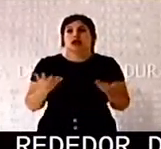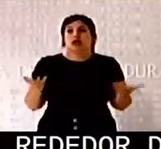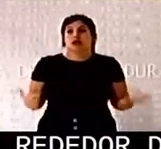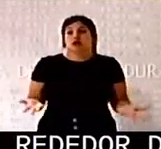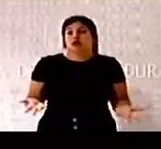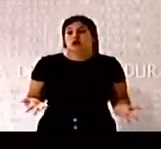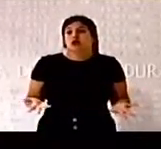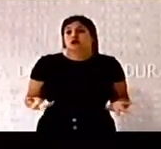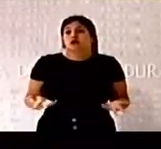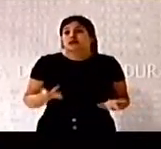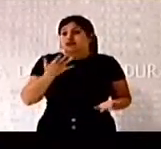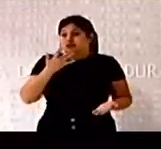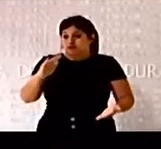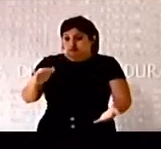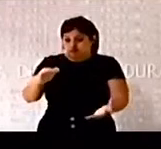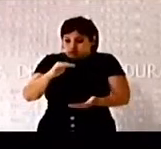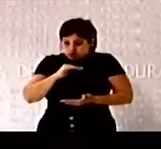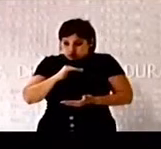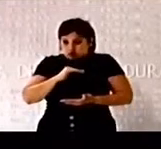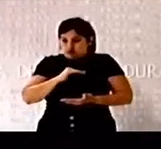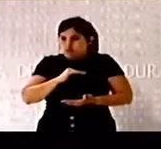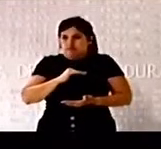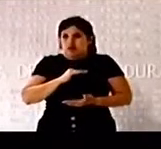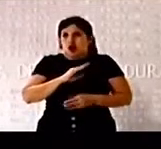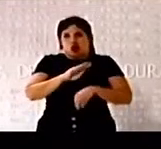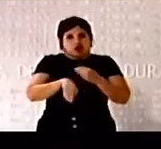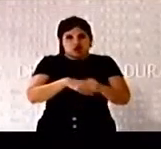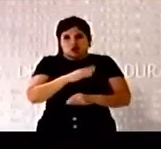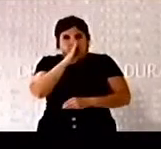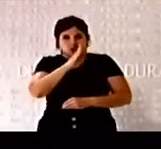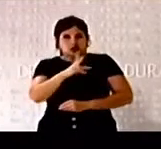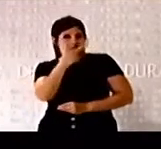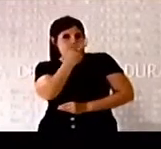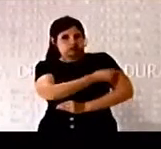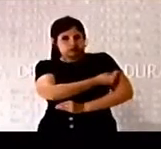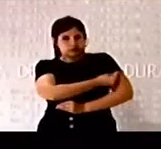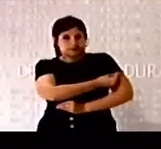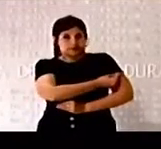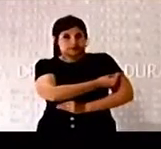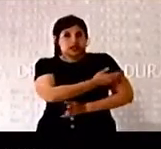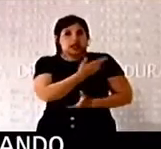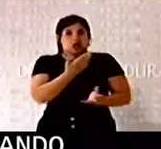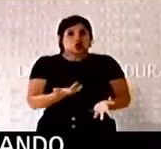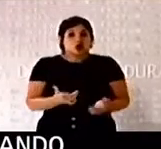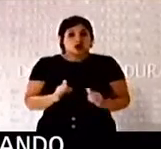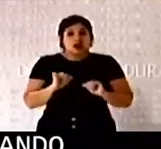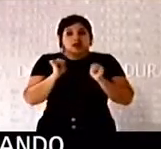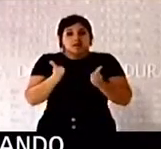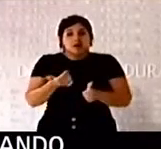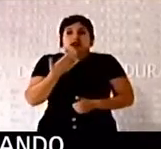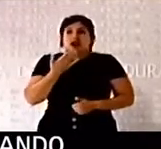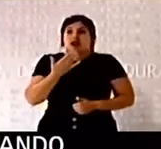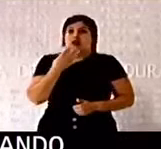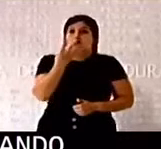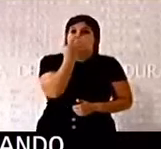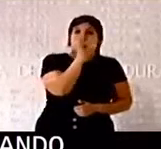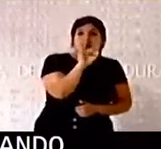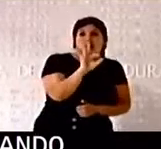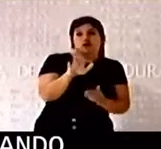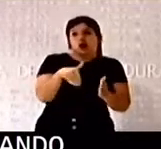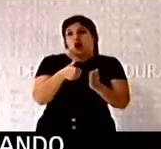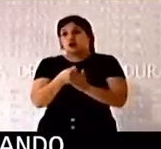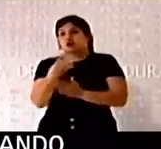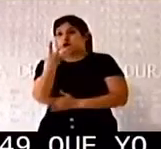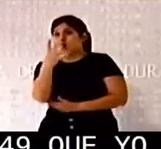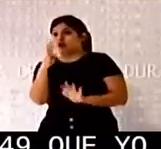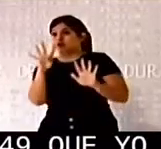Y en cuanto llegan, pues se suelen administrar. Cuando entremos en el grupo de edad de los 40 a 49, que yo